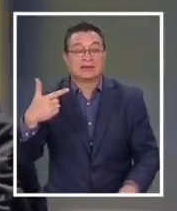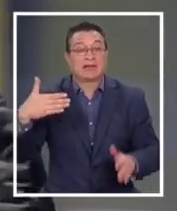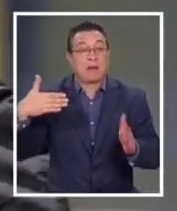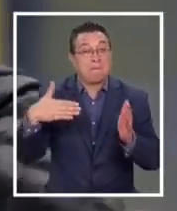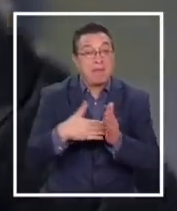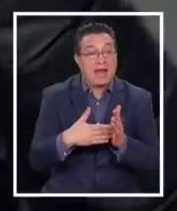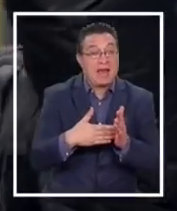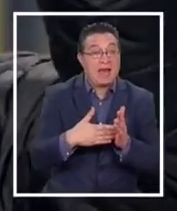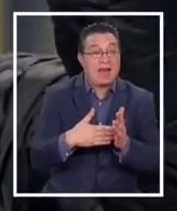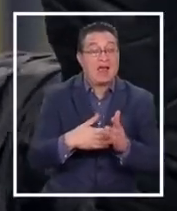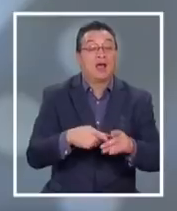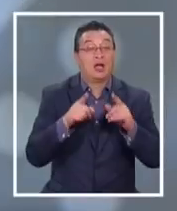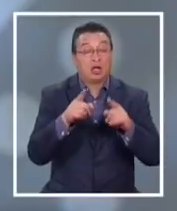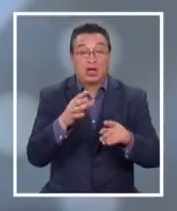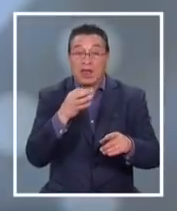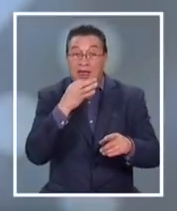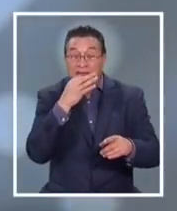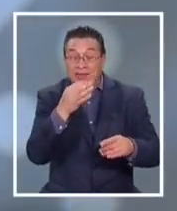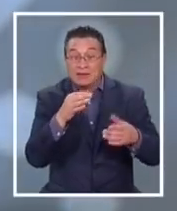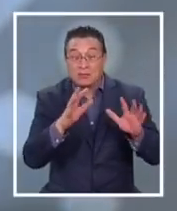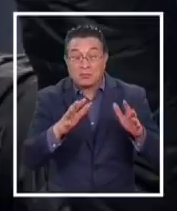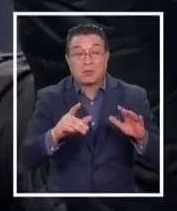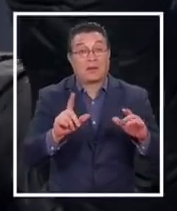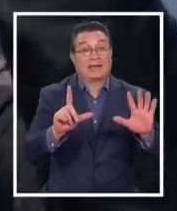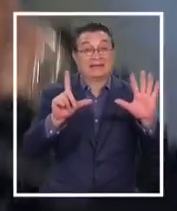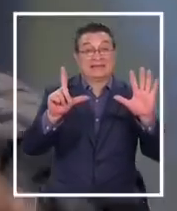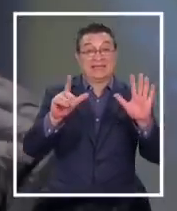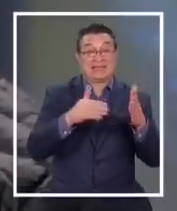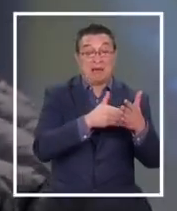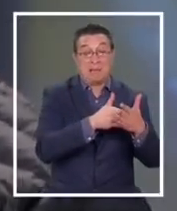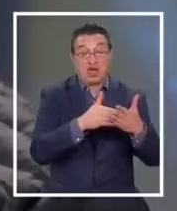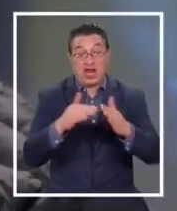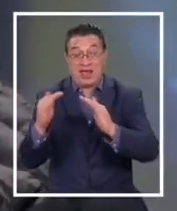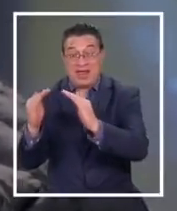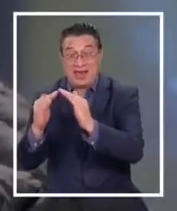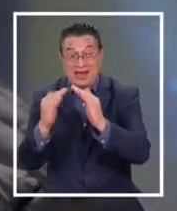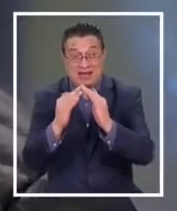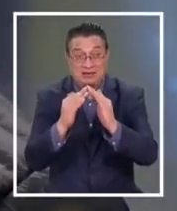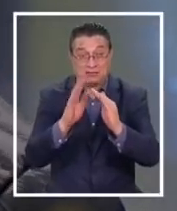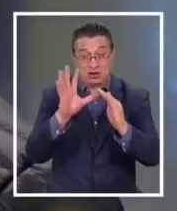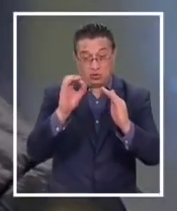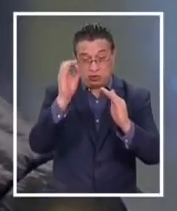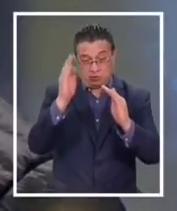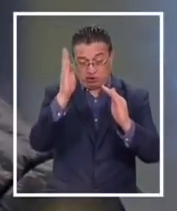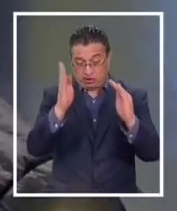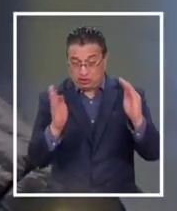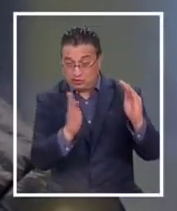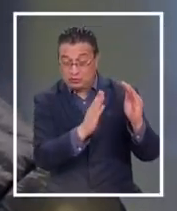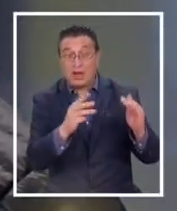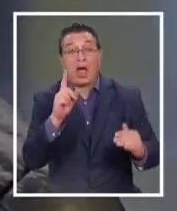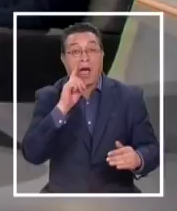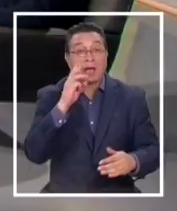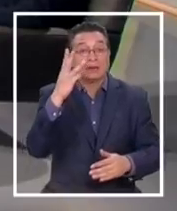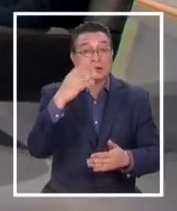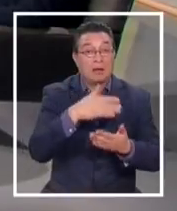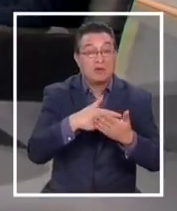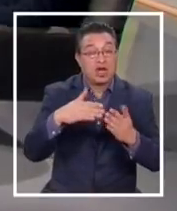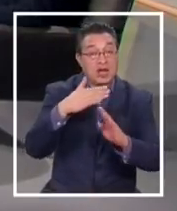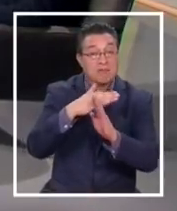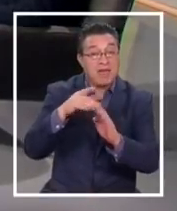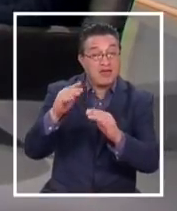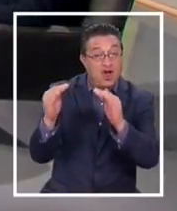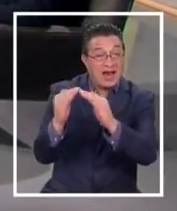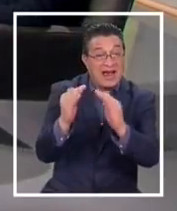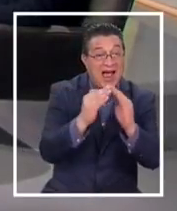337.000 pesos. Exacto. Si tú tienes un universo de 7 millones de hogares, vaya a la mitad, hay 3 millones y medio de hogares cuyo